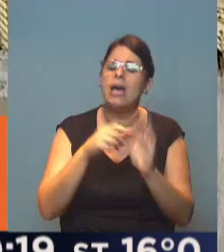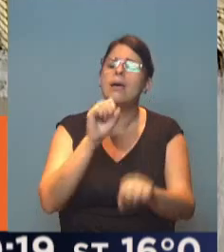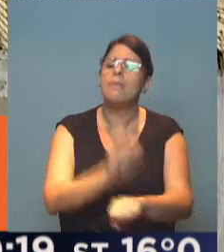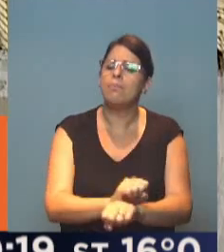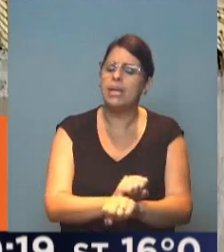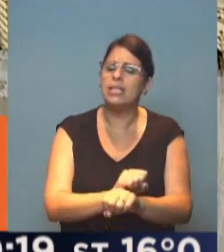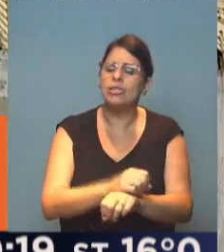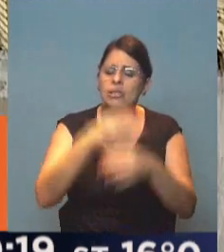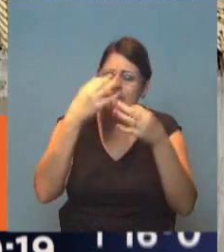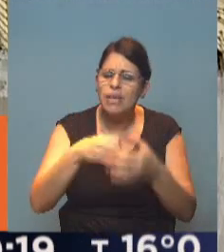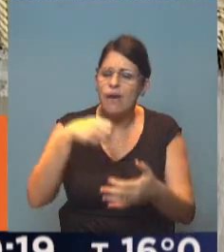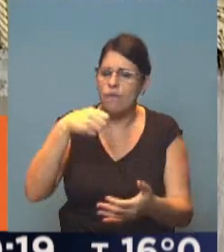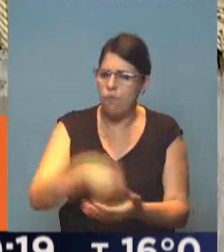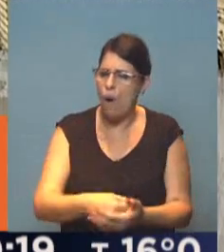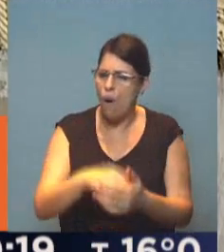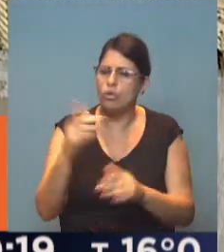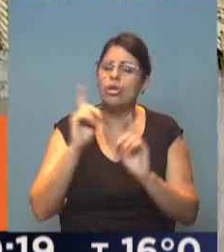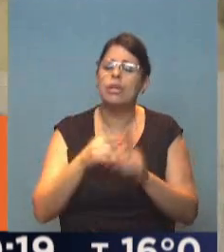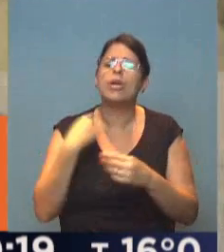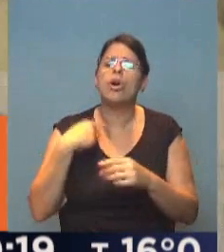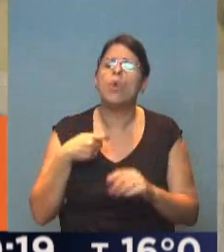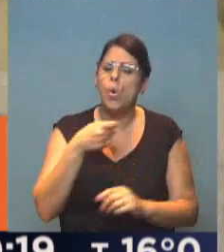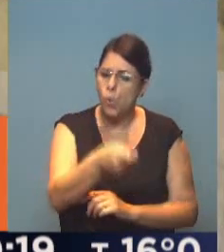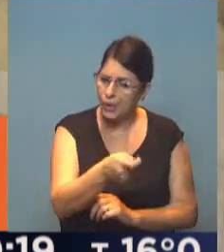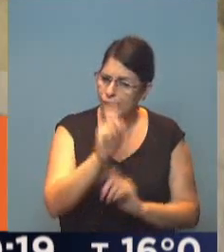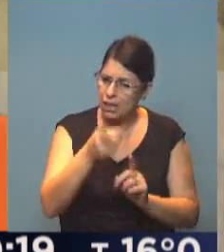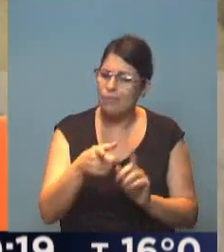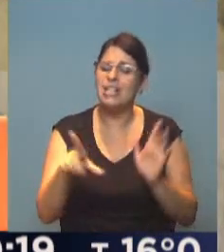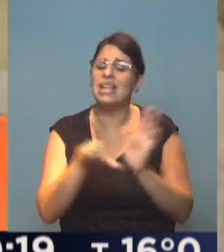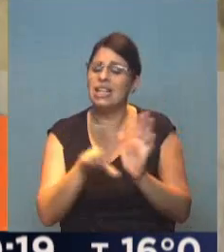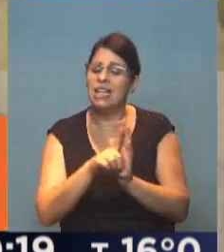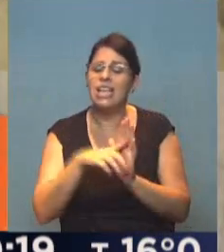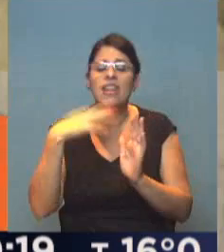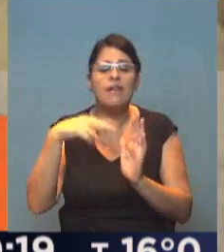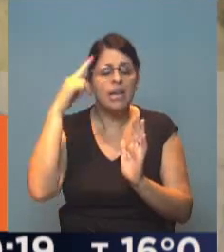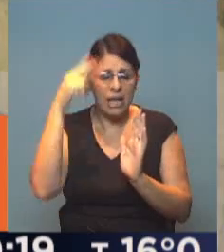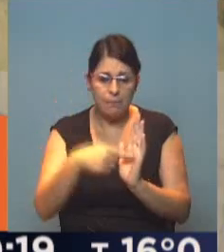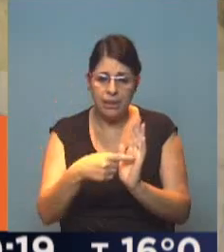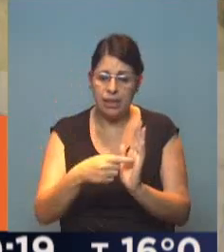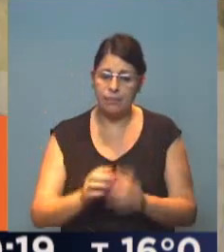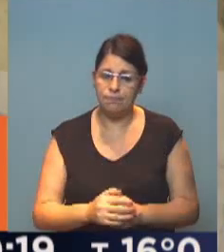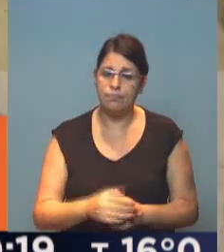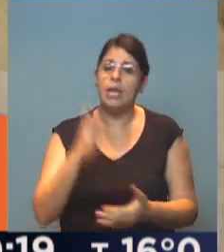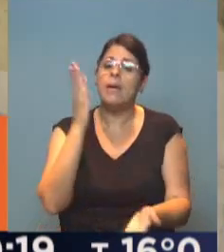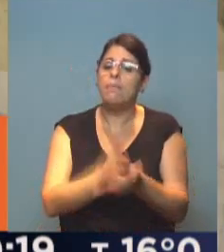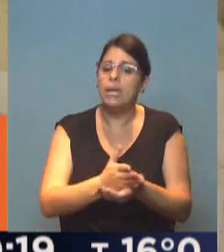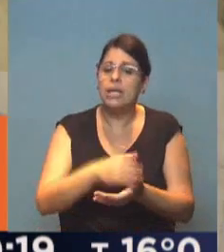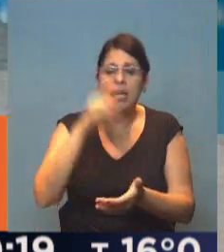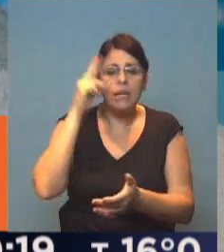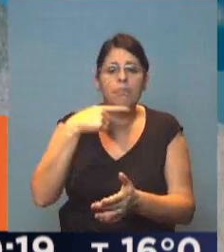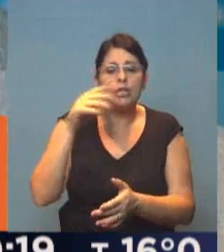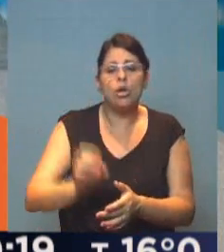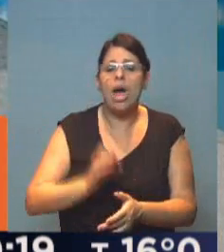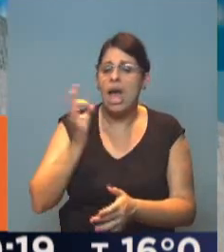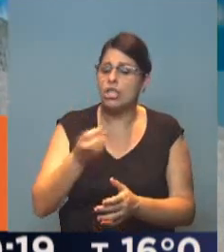tanto de fondo como de forma, o sea, procesales, que tiendan al cumplimiento efectivo de las penas, ¿no? Ya